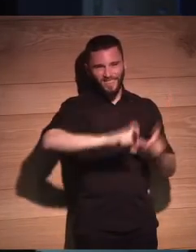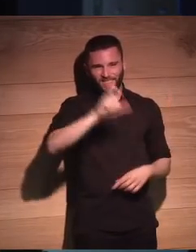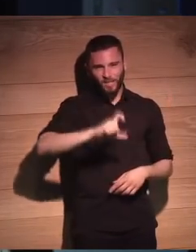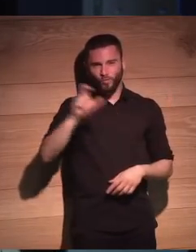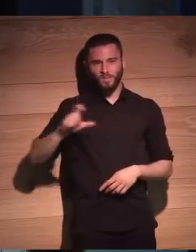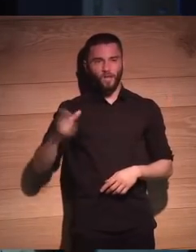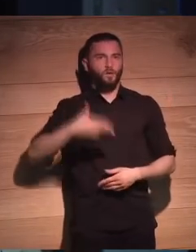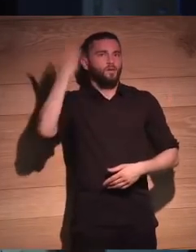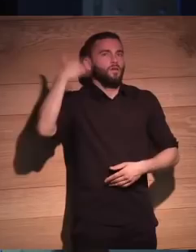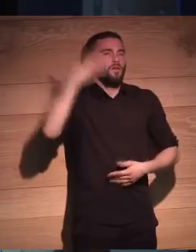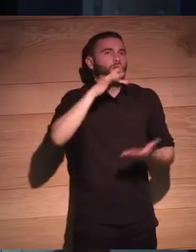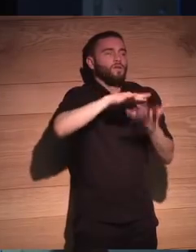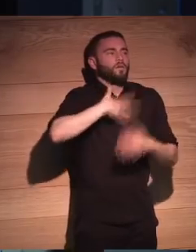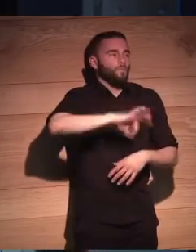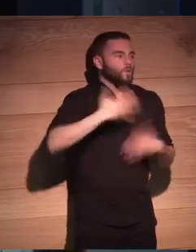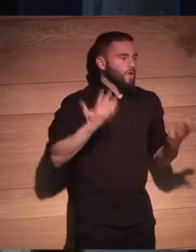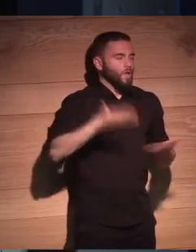Que lo podemos remontar pues hasta